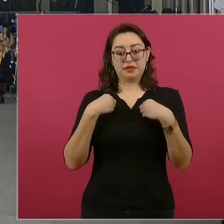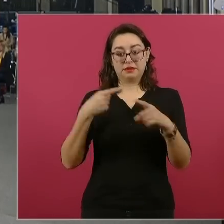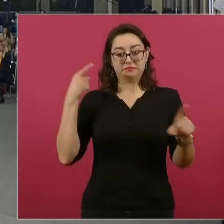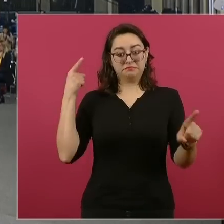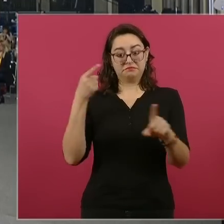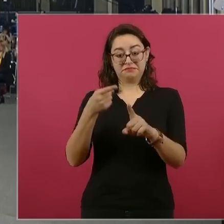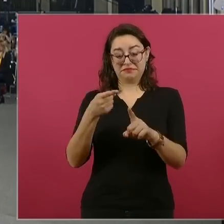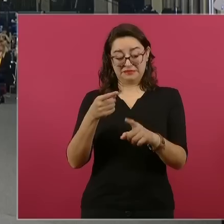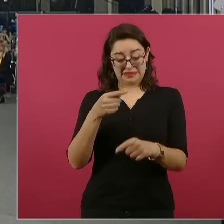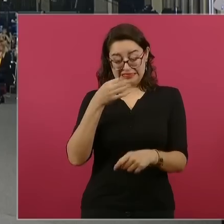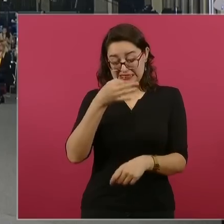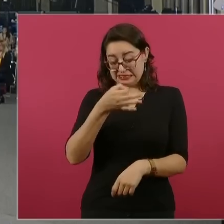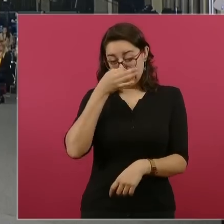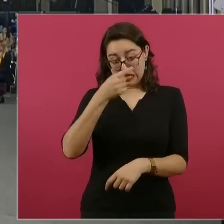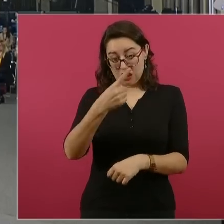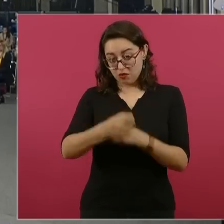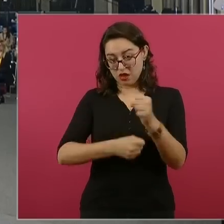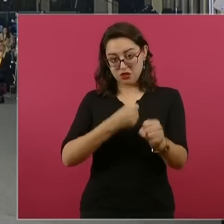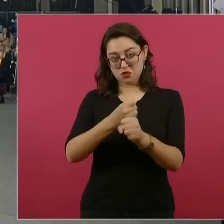por cumplir.